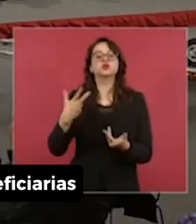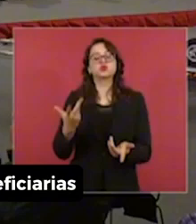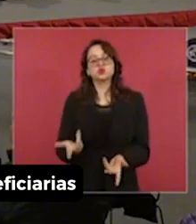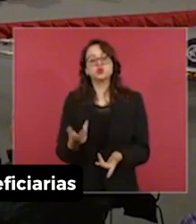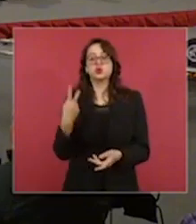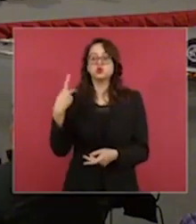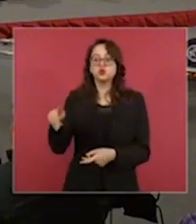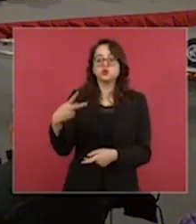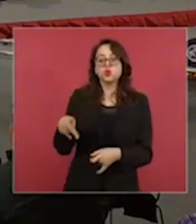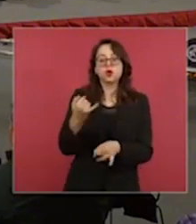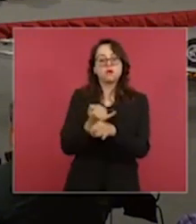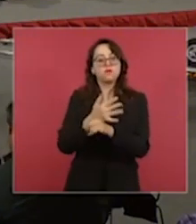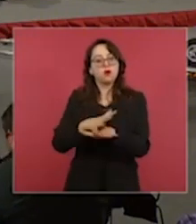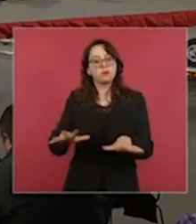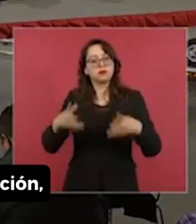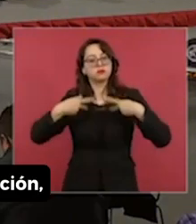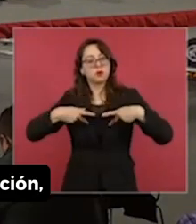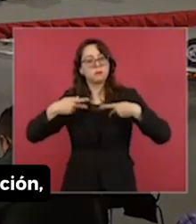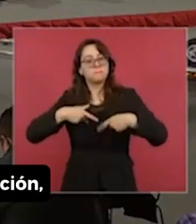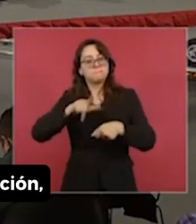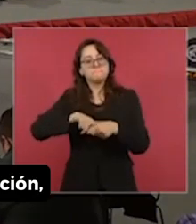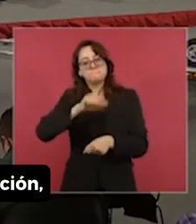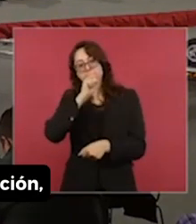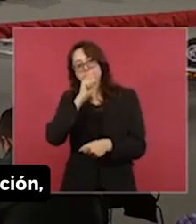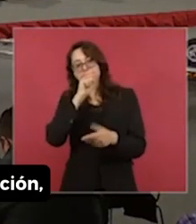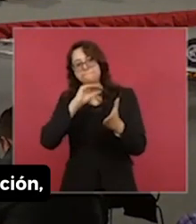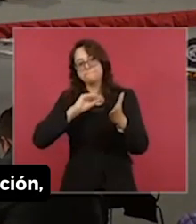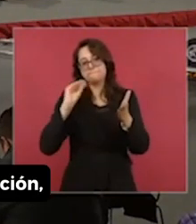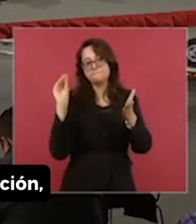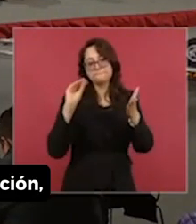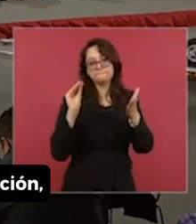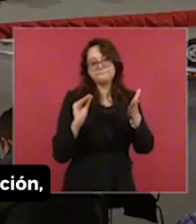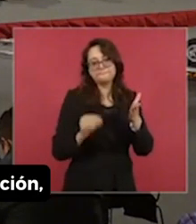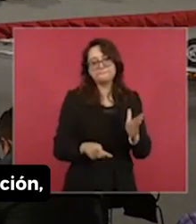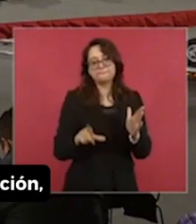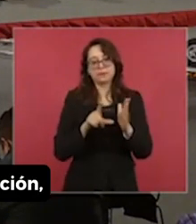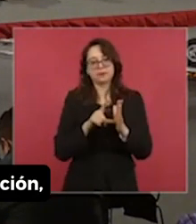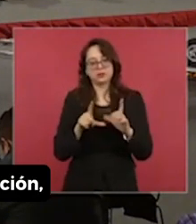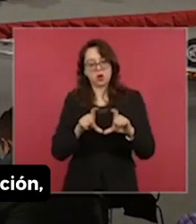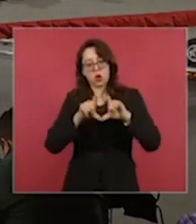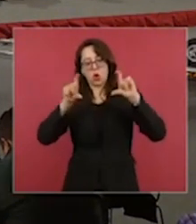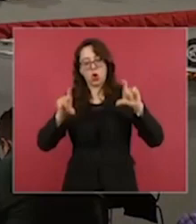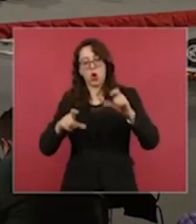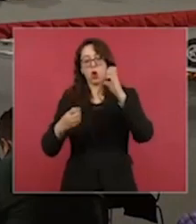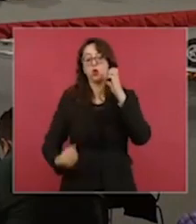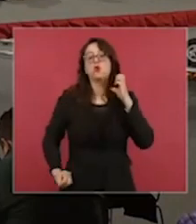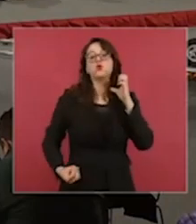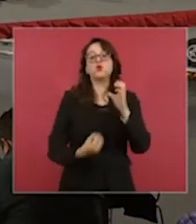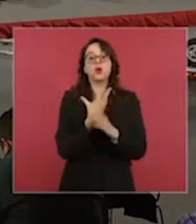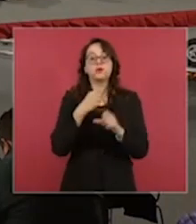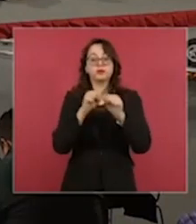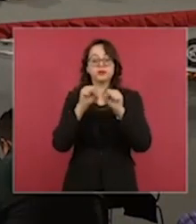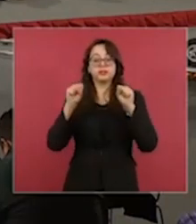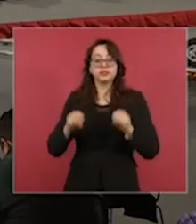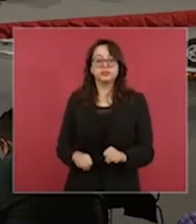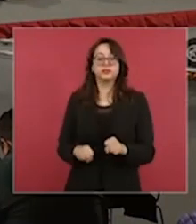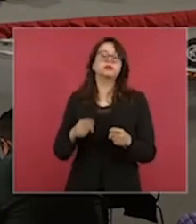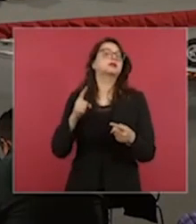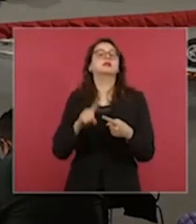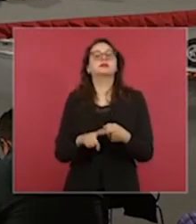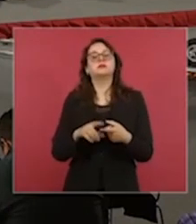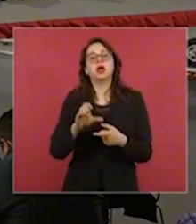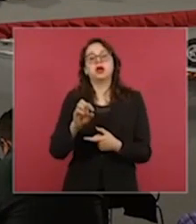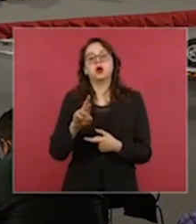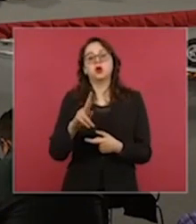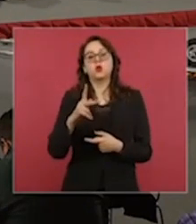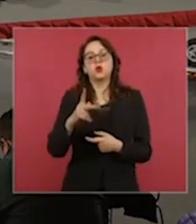beneficiarias de la atención médica de esta nueva institución, la CURP, el Código